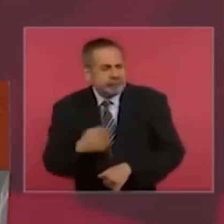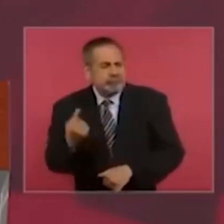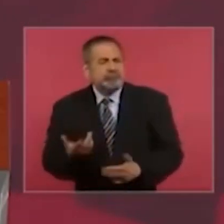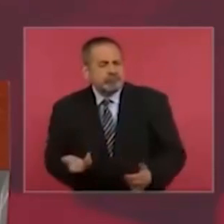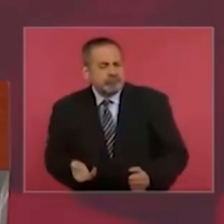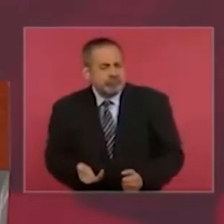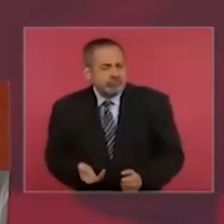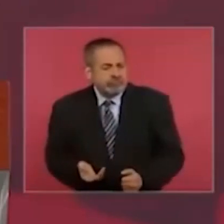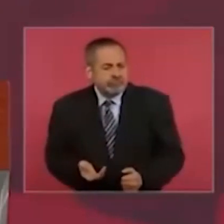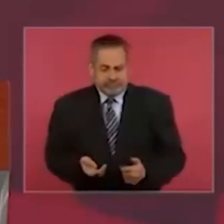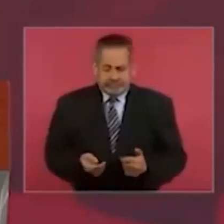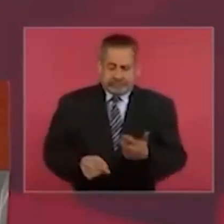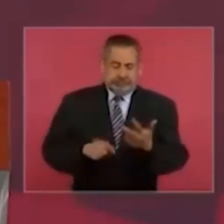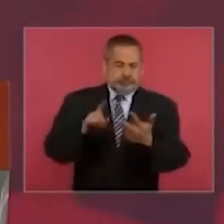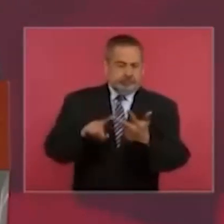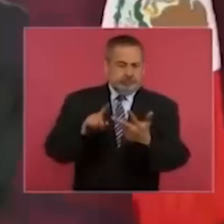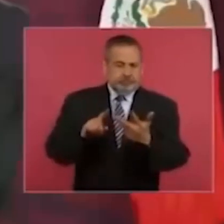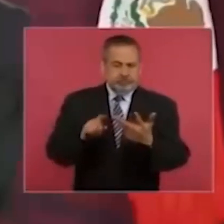8,